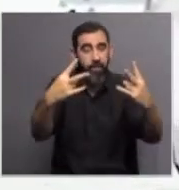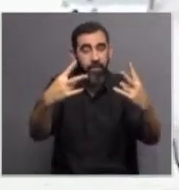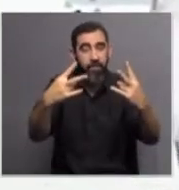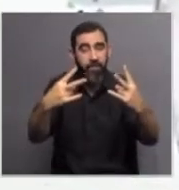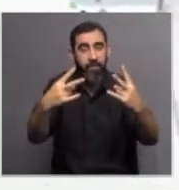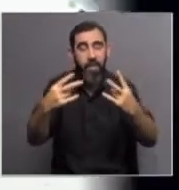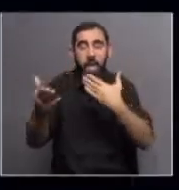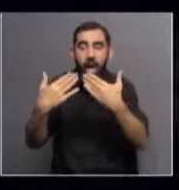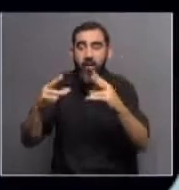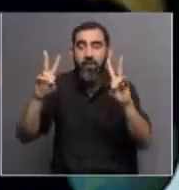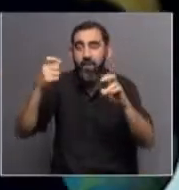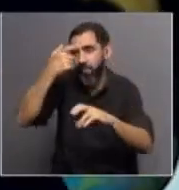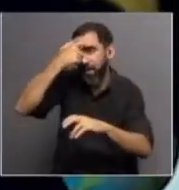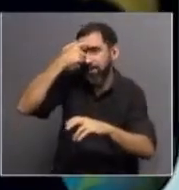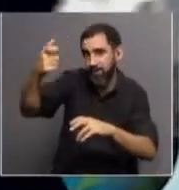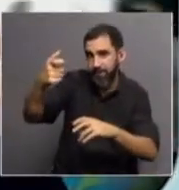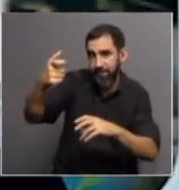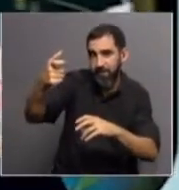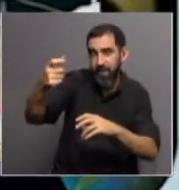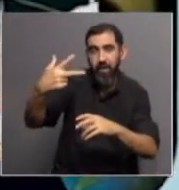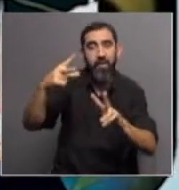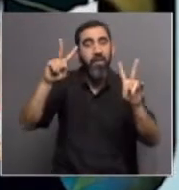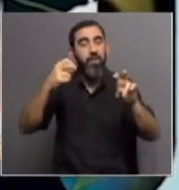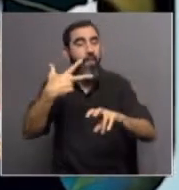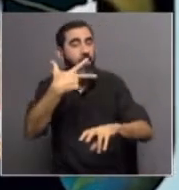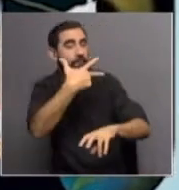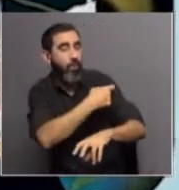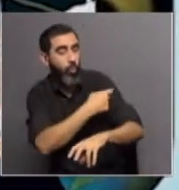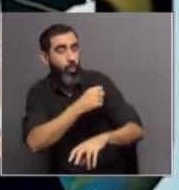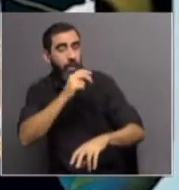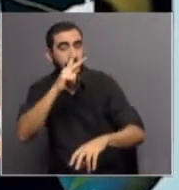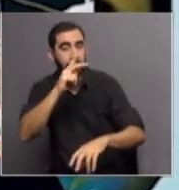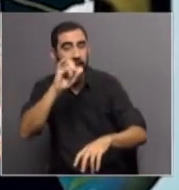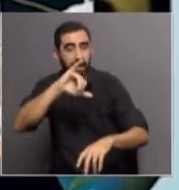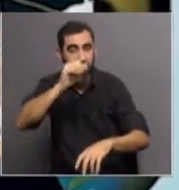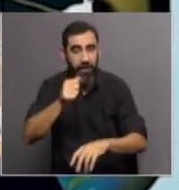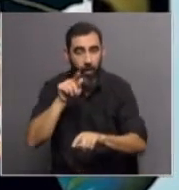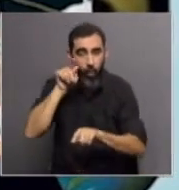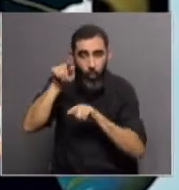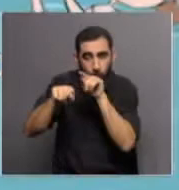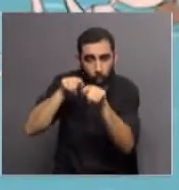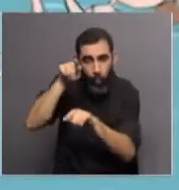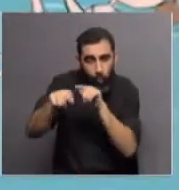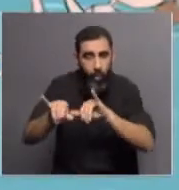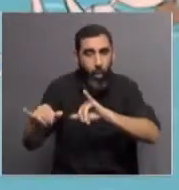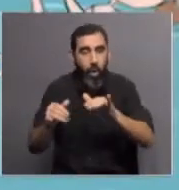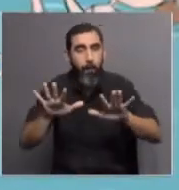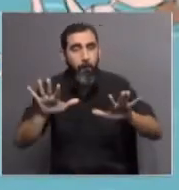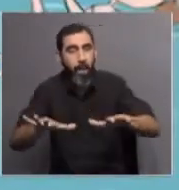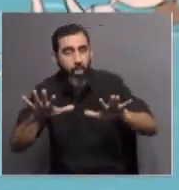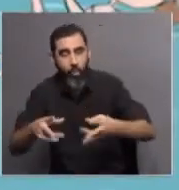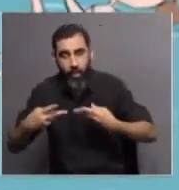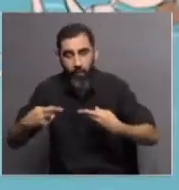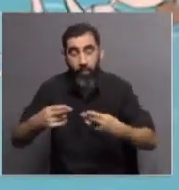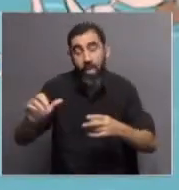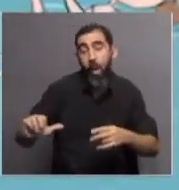de ciencia en la Antártida, de las vacunas en un viaje a Kenia, del bullying, de jugar como Maradona y sobre